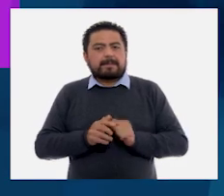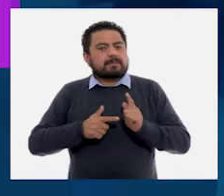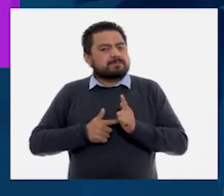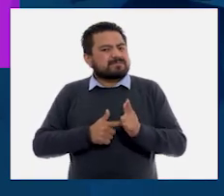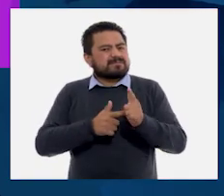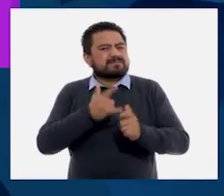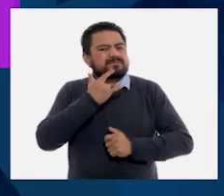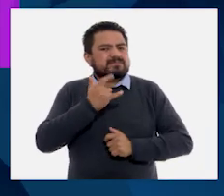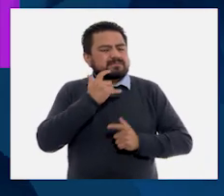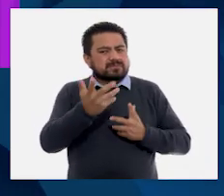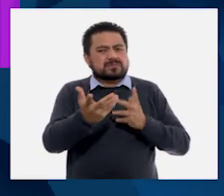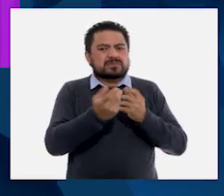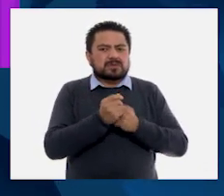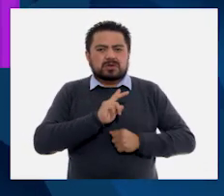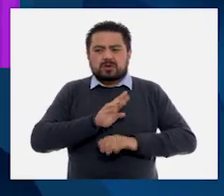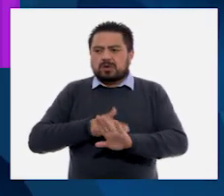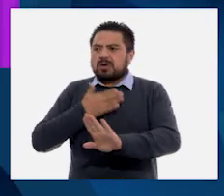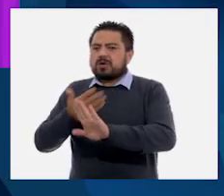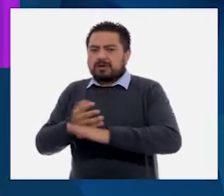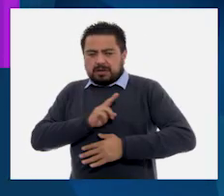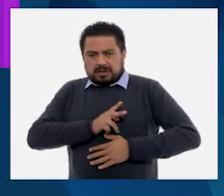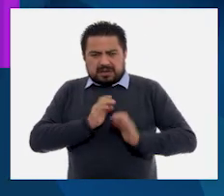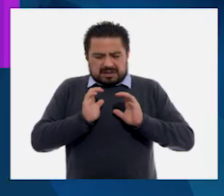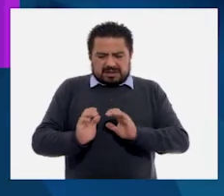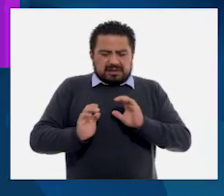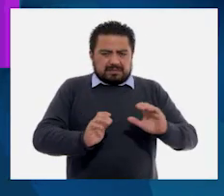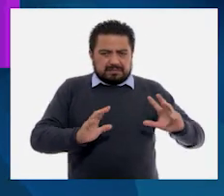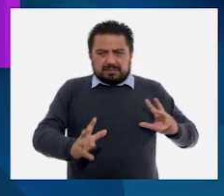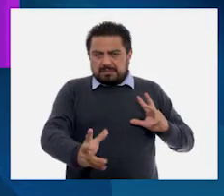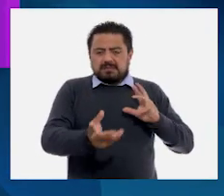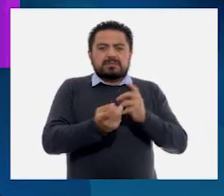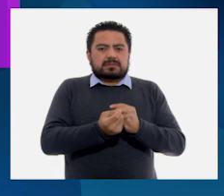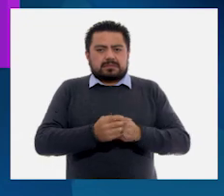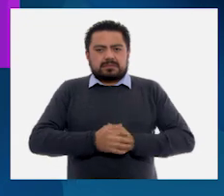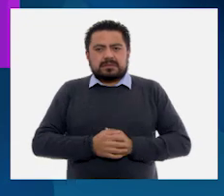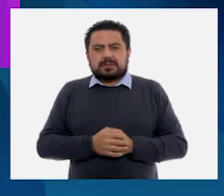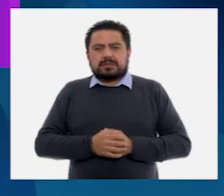Sigamos luchando juntos contra este virus, cuidándonos los unos a los otros.